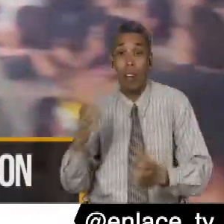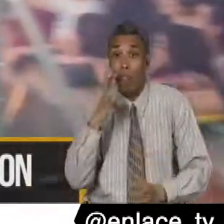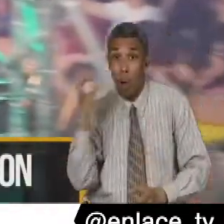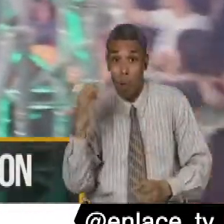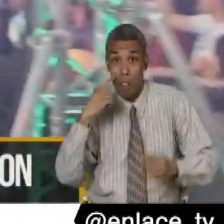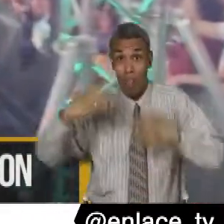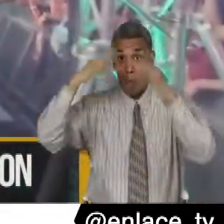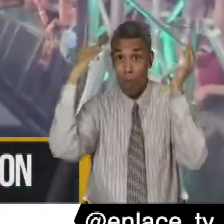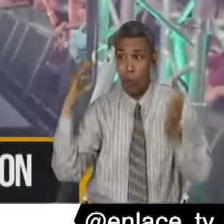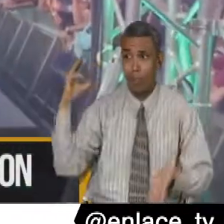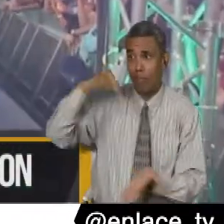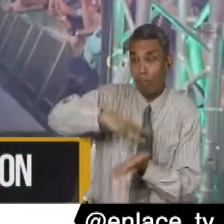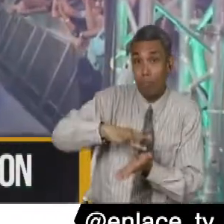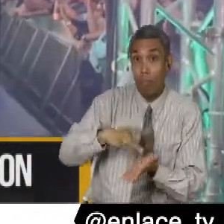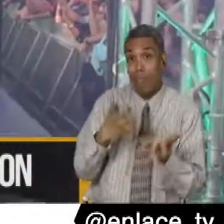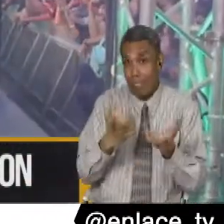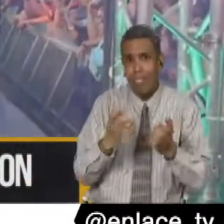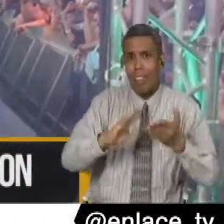evento